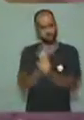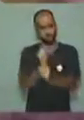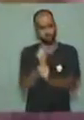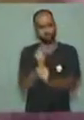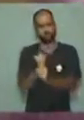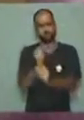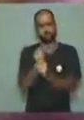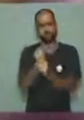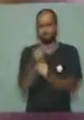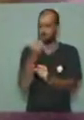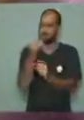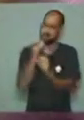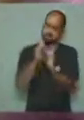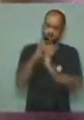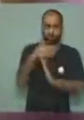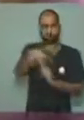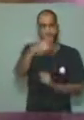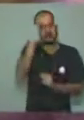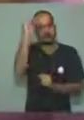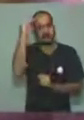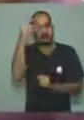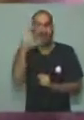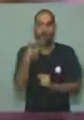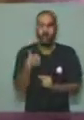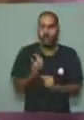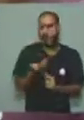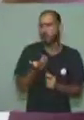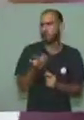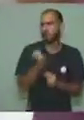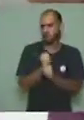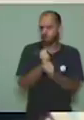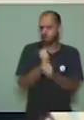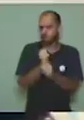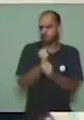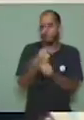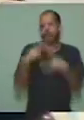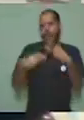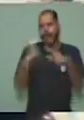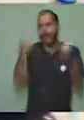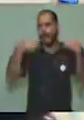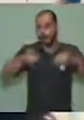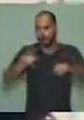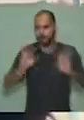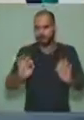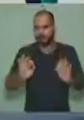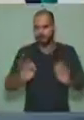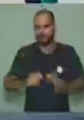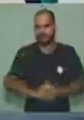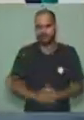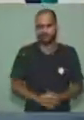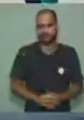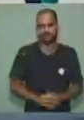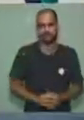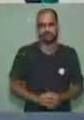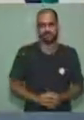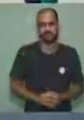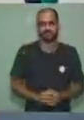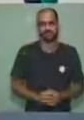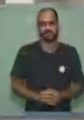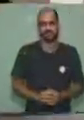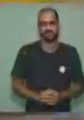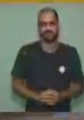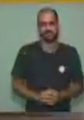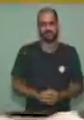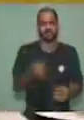de esas labores que ahora mismo estás asumiendo. Bueno, en estos momentos estamos desarrollando varios proyectos en el grupo de biomarcadores. Uno de ellos